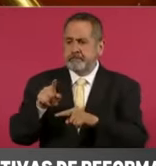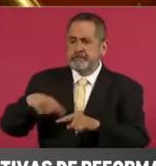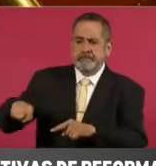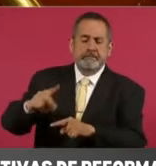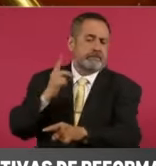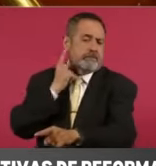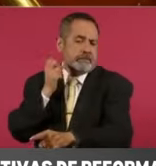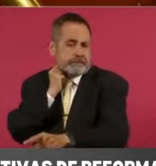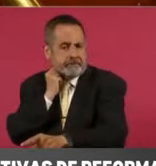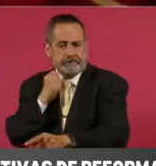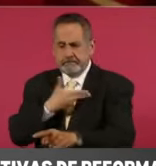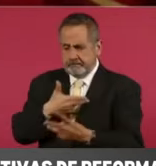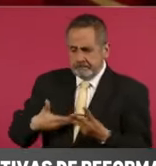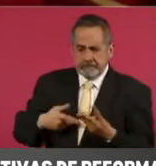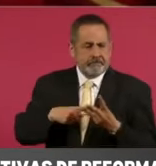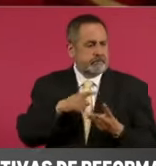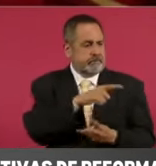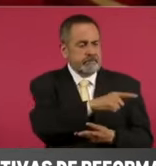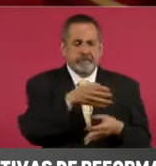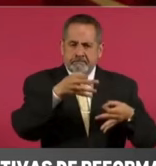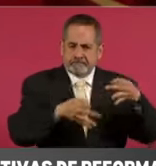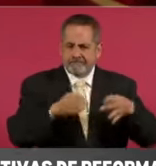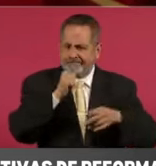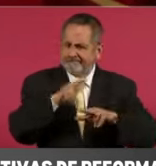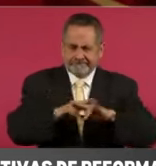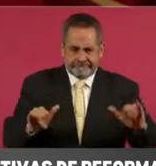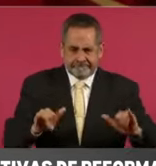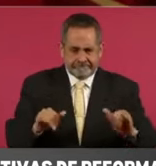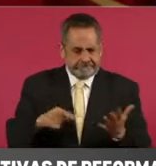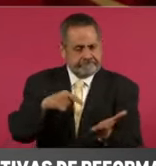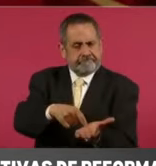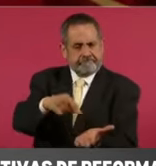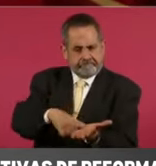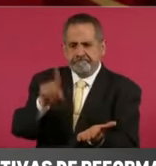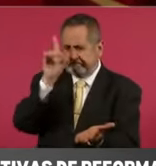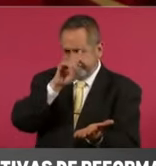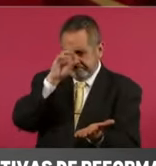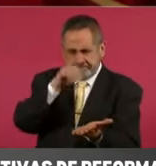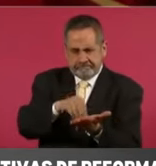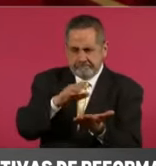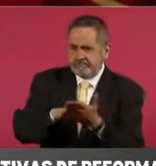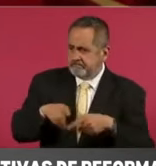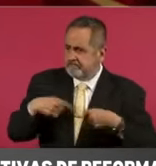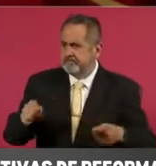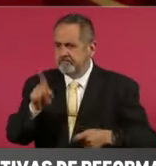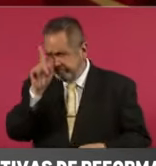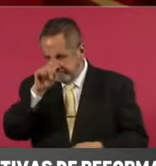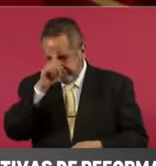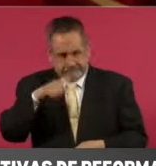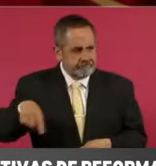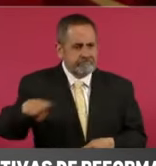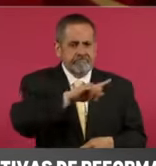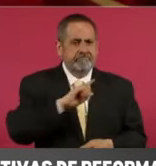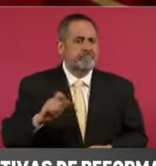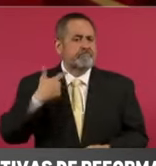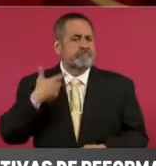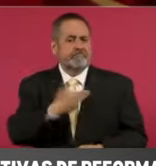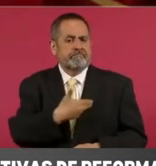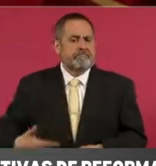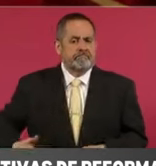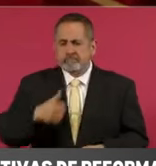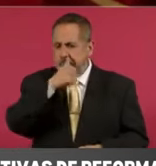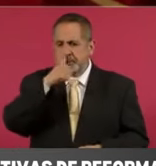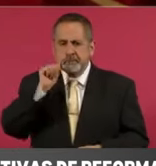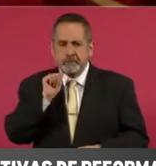los hechos las palabras y las recomendaciones a los servidores públicos del presidente Benito